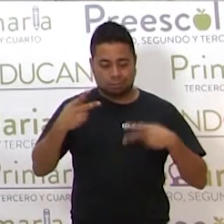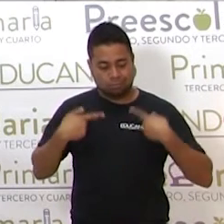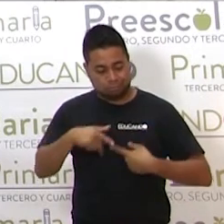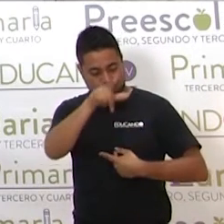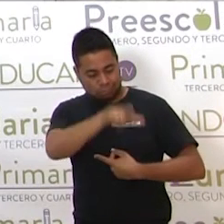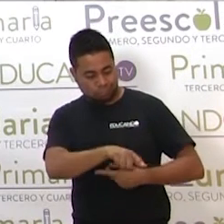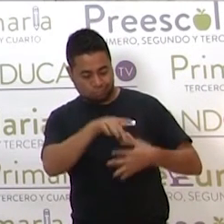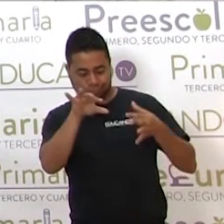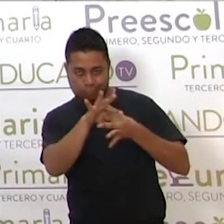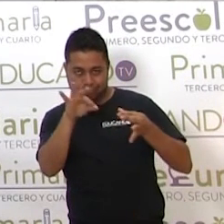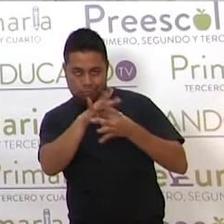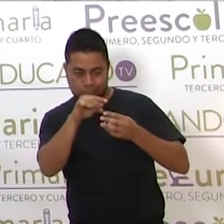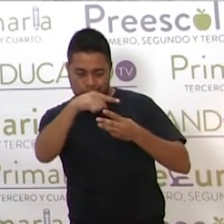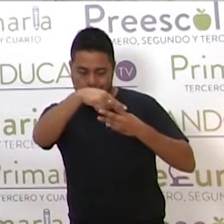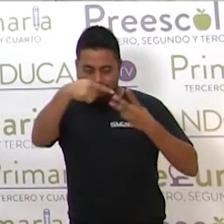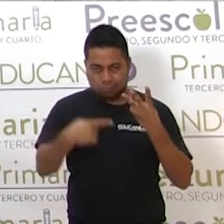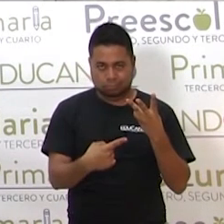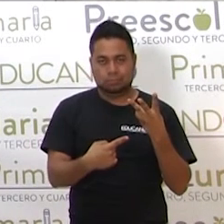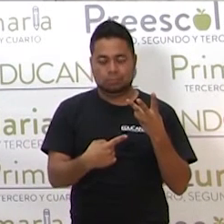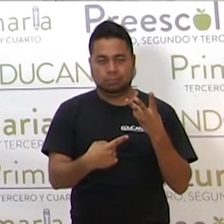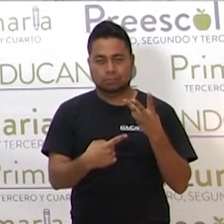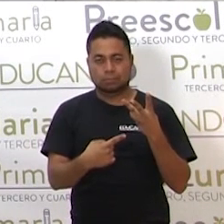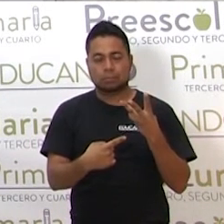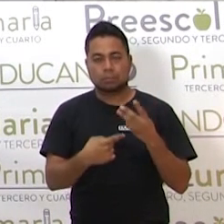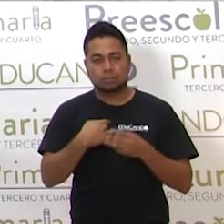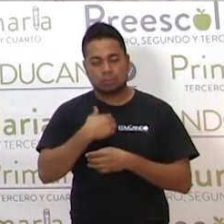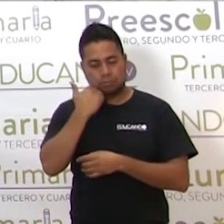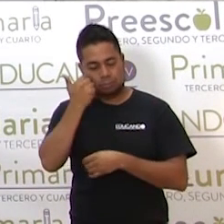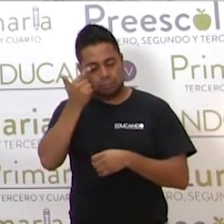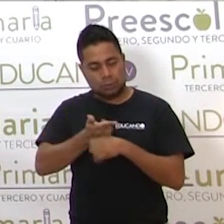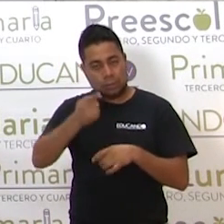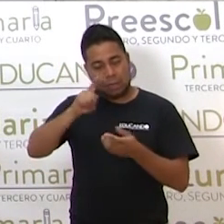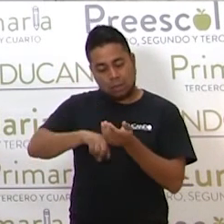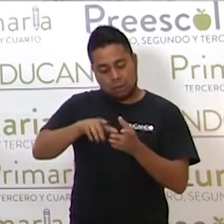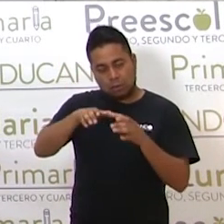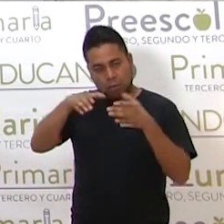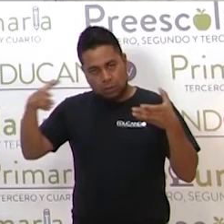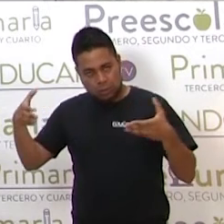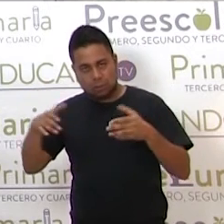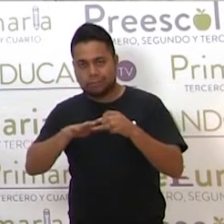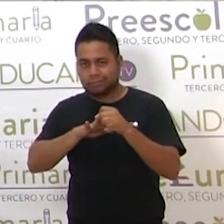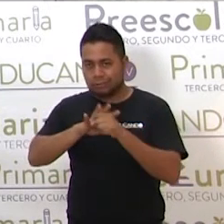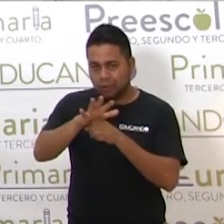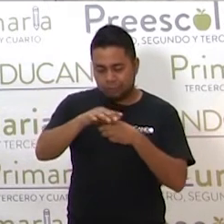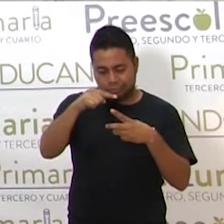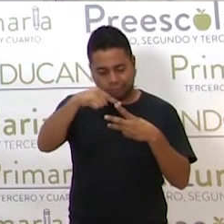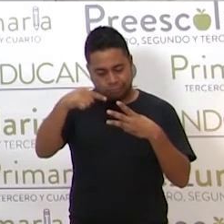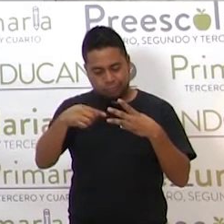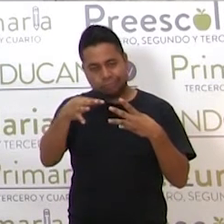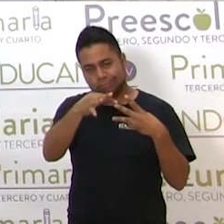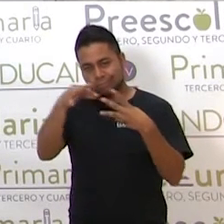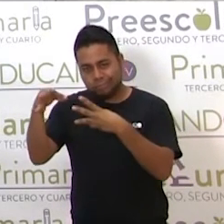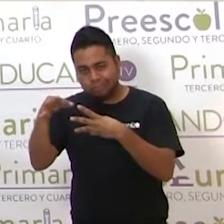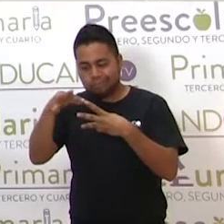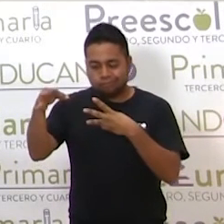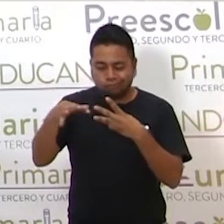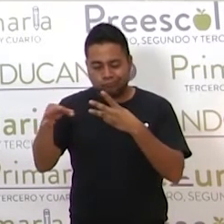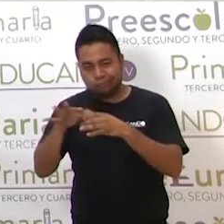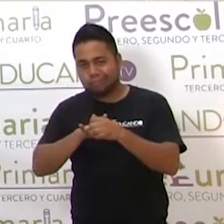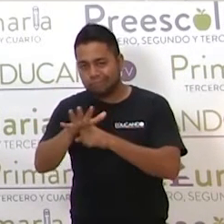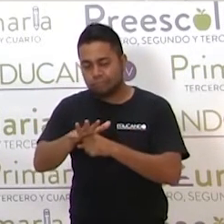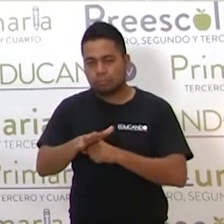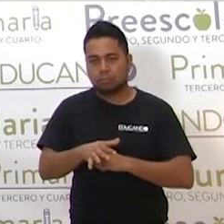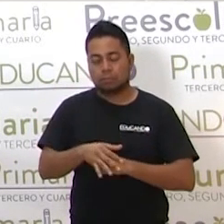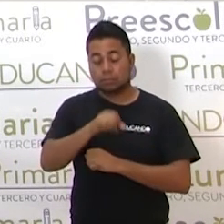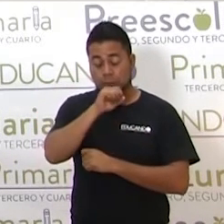y que quiero que identifiquen ahorita en el cuento que leí y que lo identifiquen